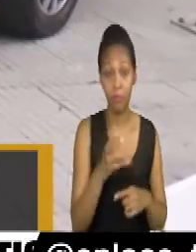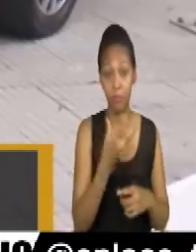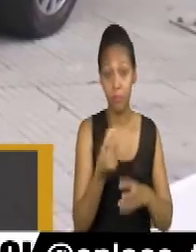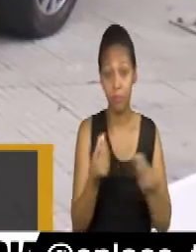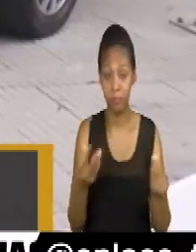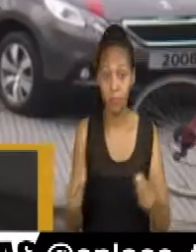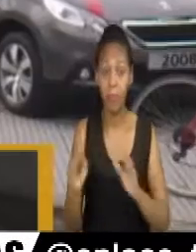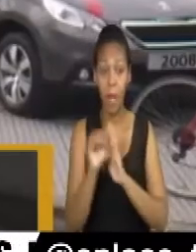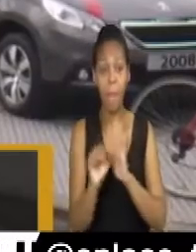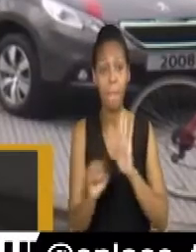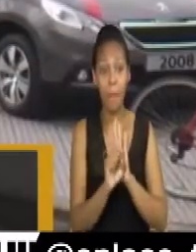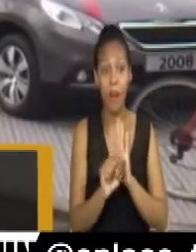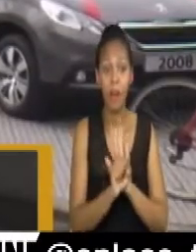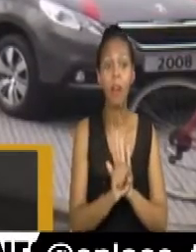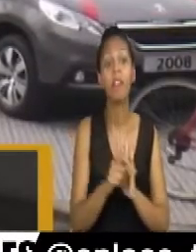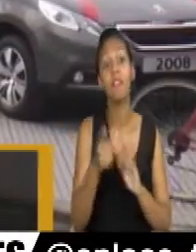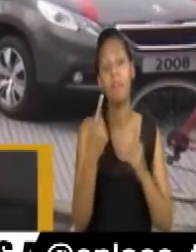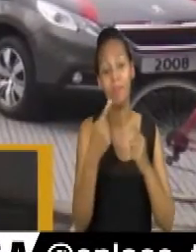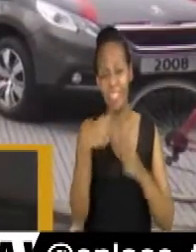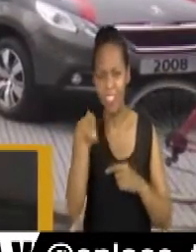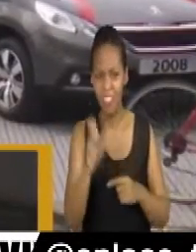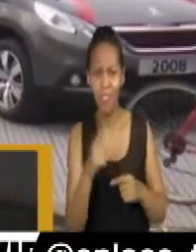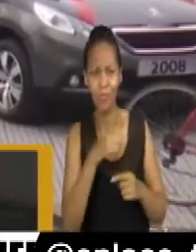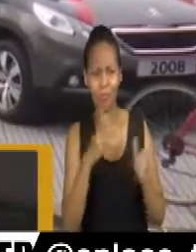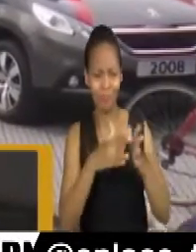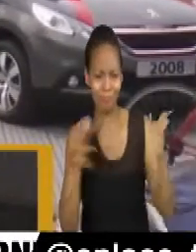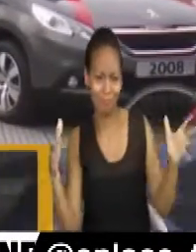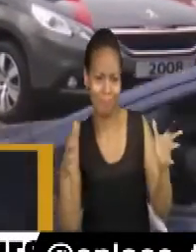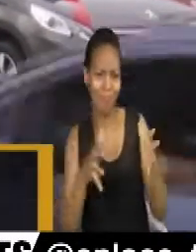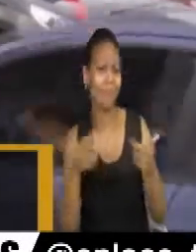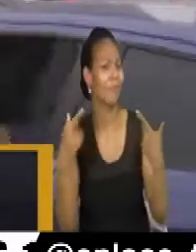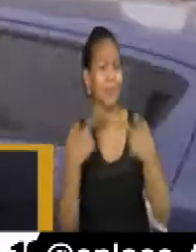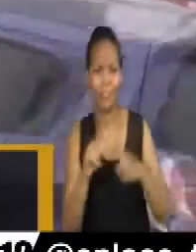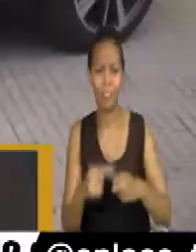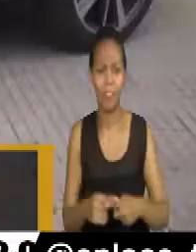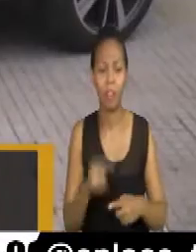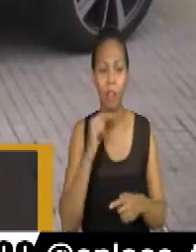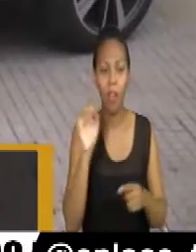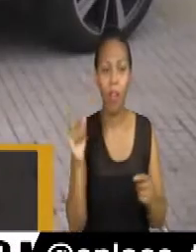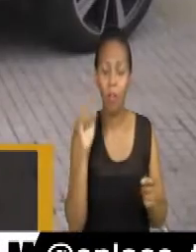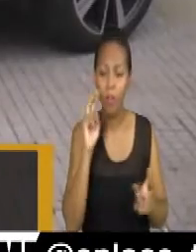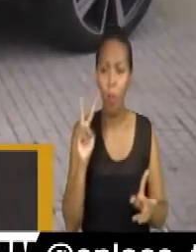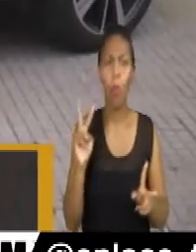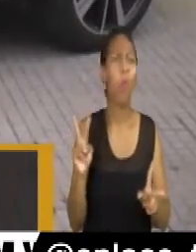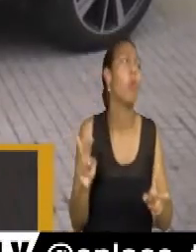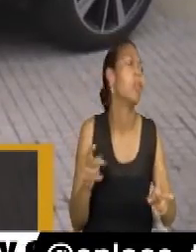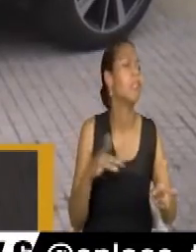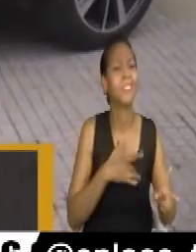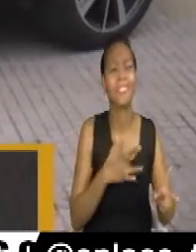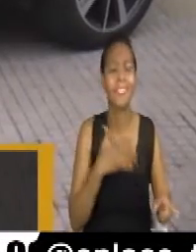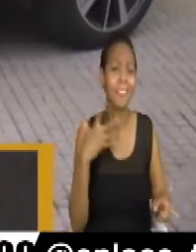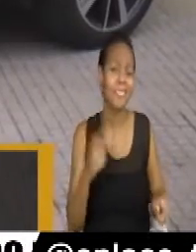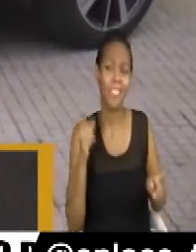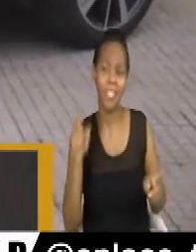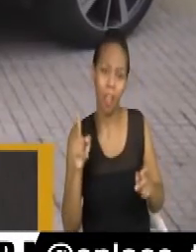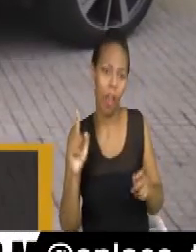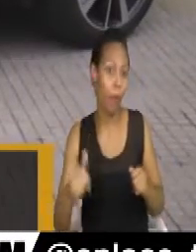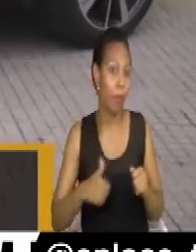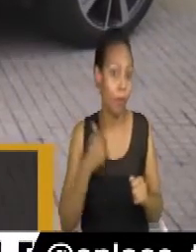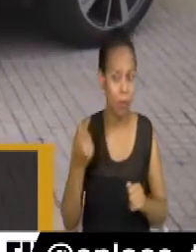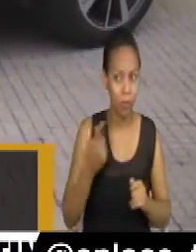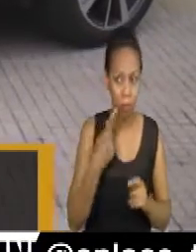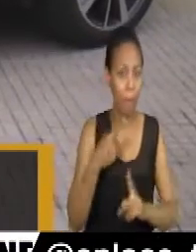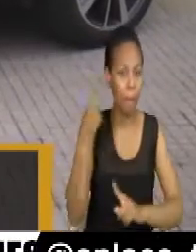marcas de vehículos de todas las gamas, y pueden encontrar el carro de sus sueños. Sector financiero, para que puedan mirar las mejores